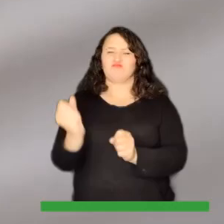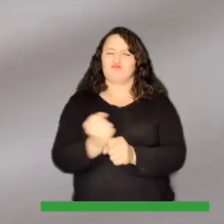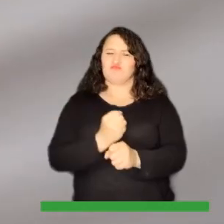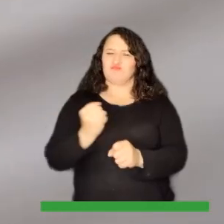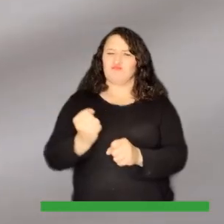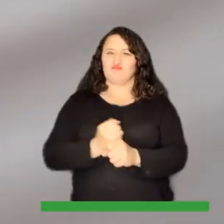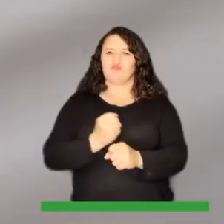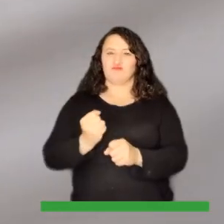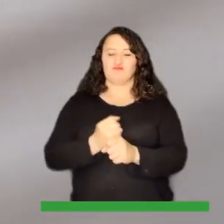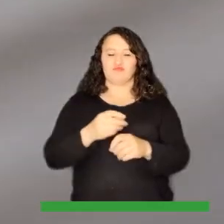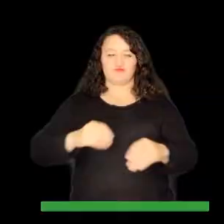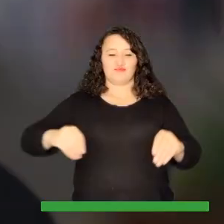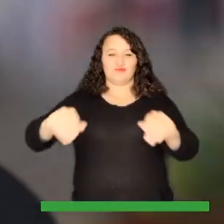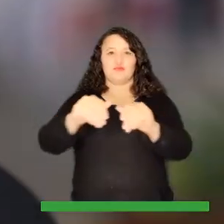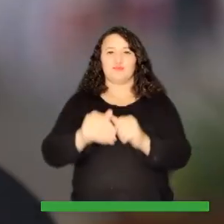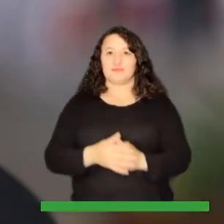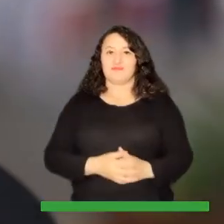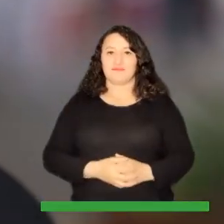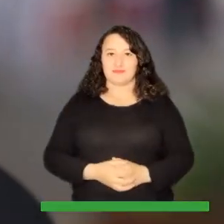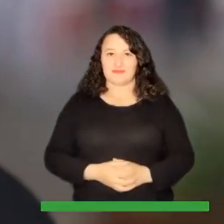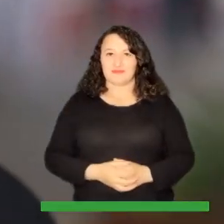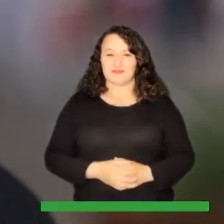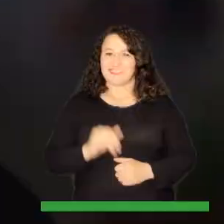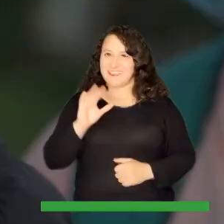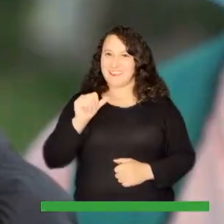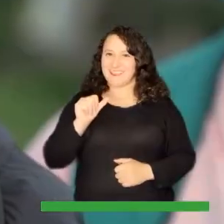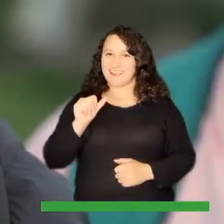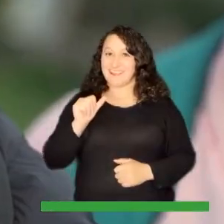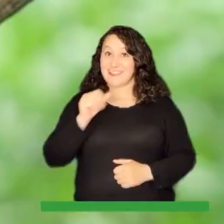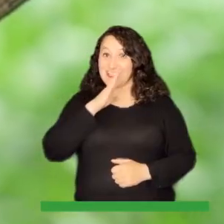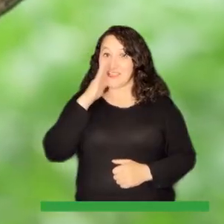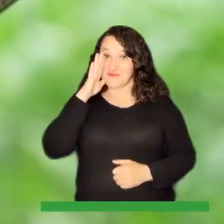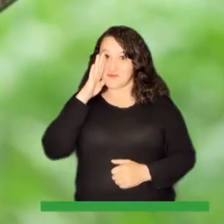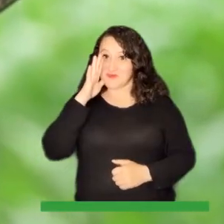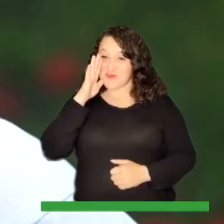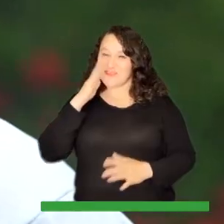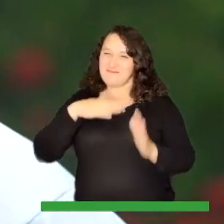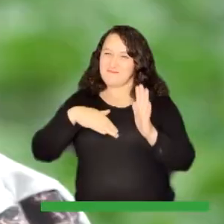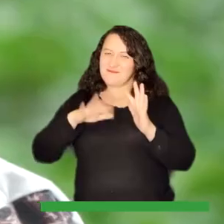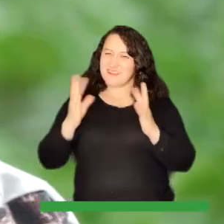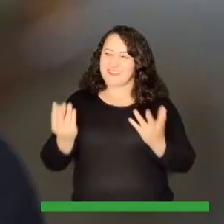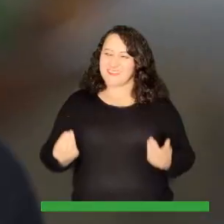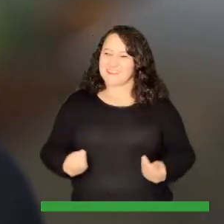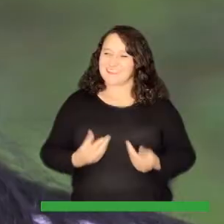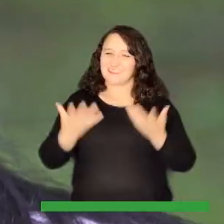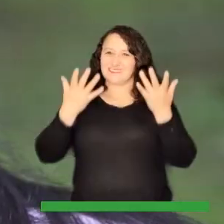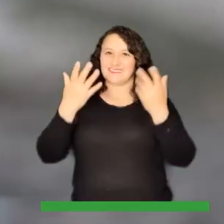ardua labor en el territorio. ICA, más campo, más vida.